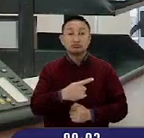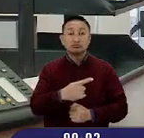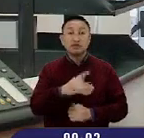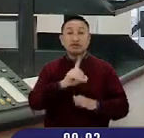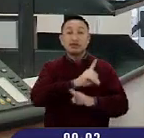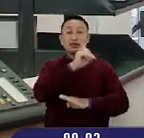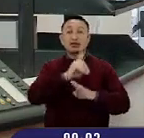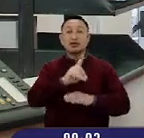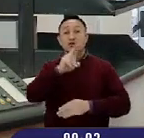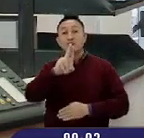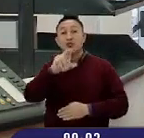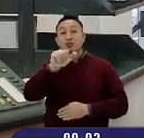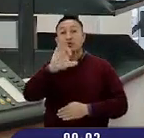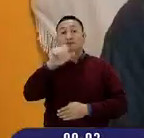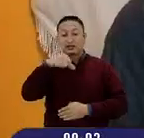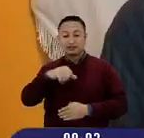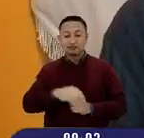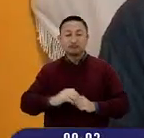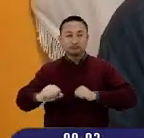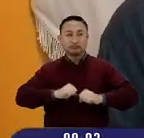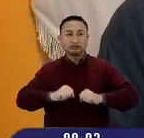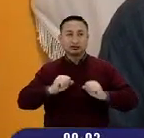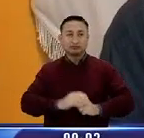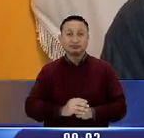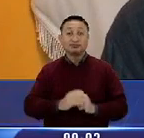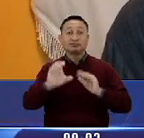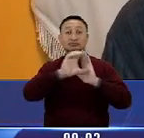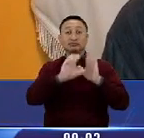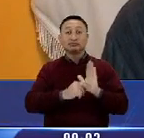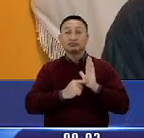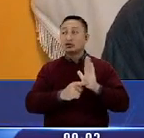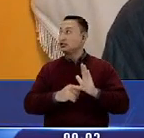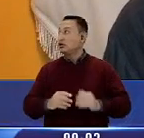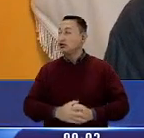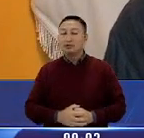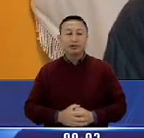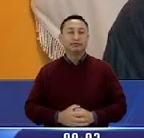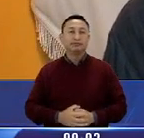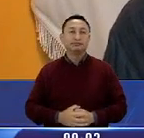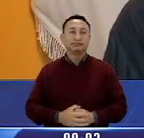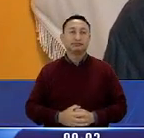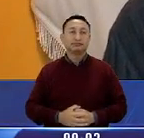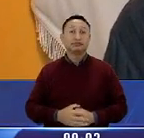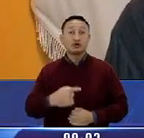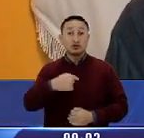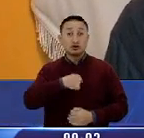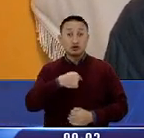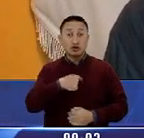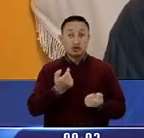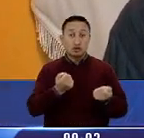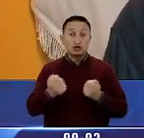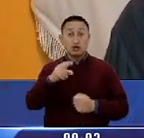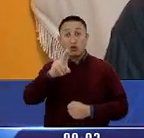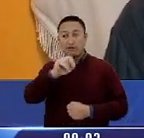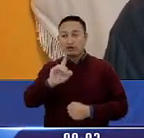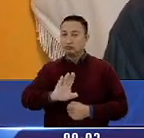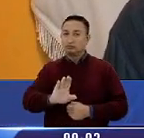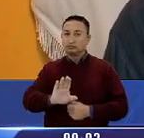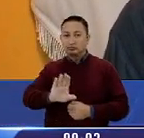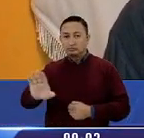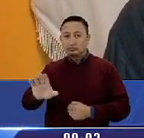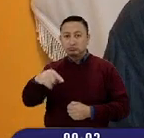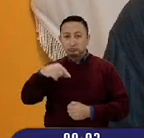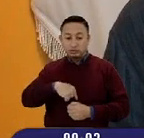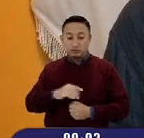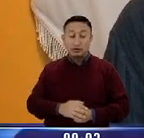director de la UAFE trabajen honestamente. La Constitución ya determina quiénes son sujetos de control político, nosotros no vamos a controlar la UAFE, tan solo vamos a